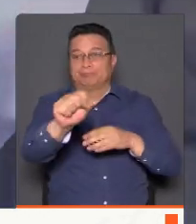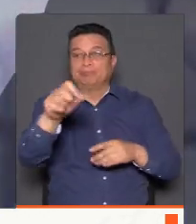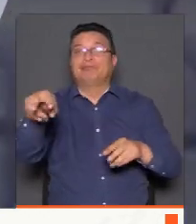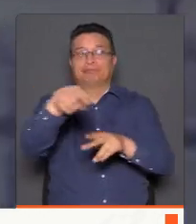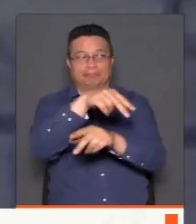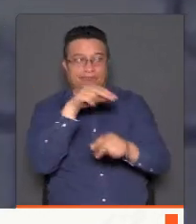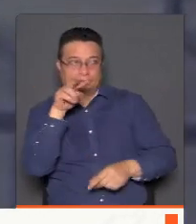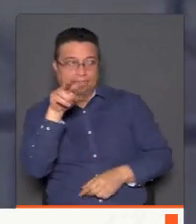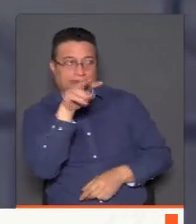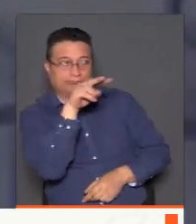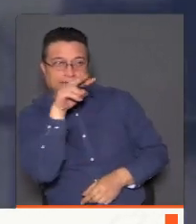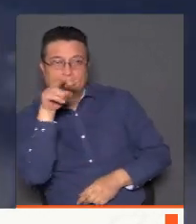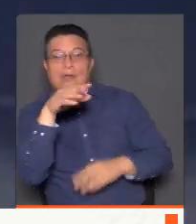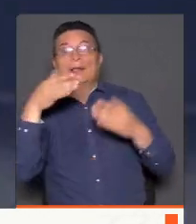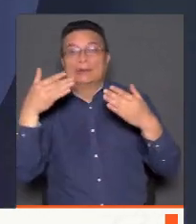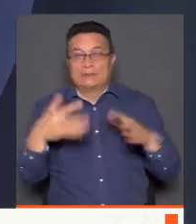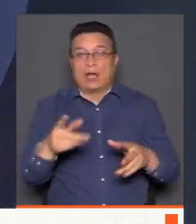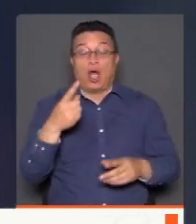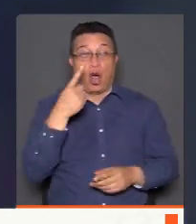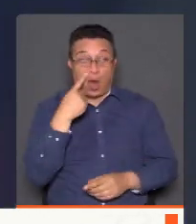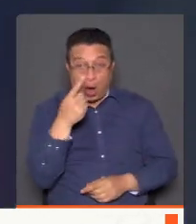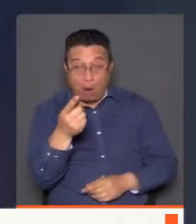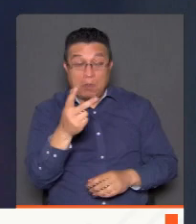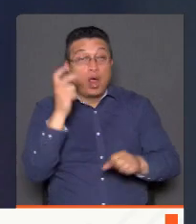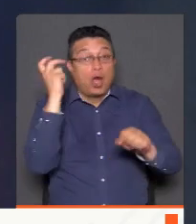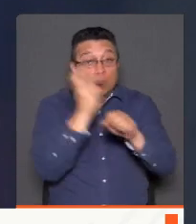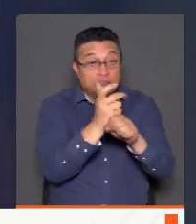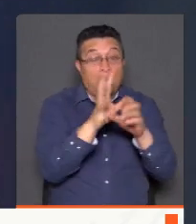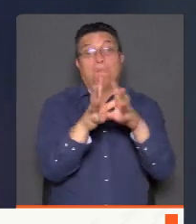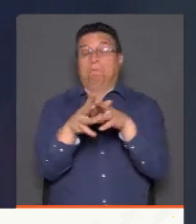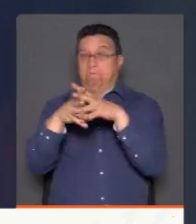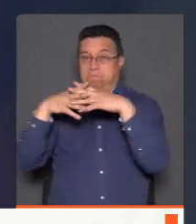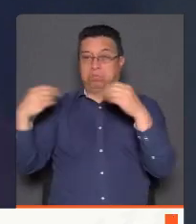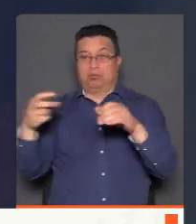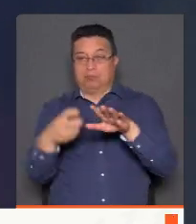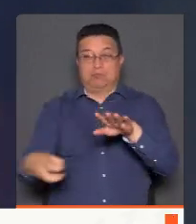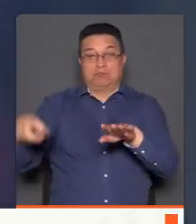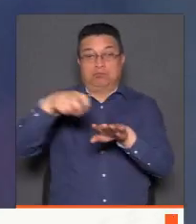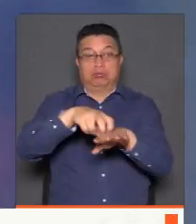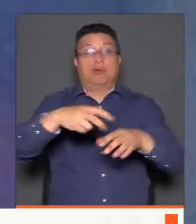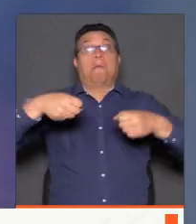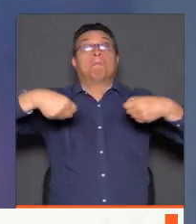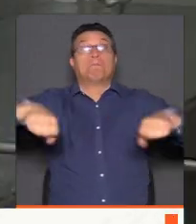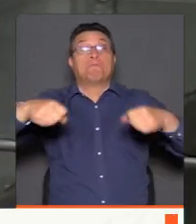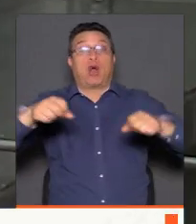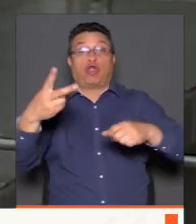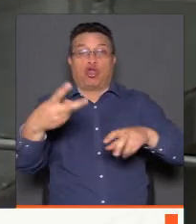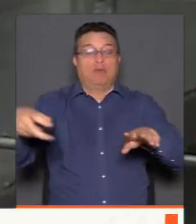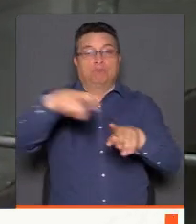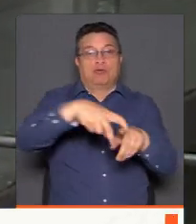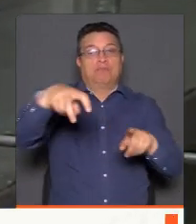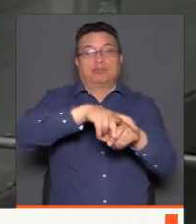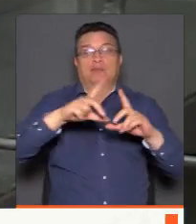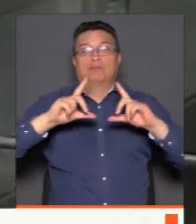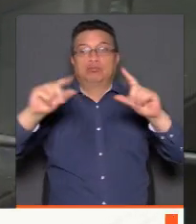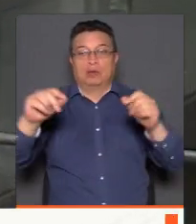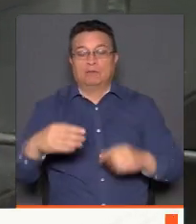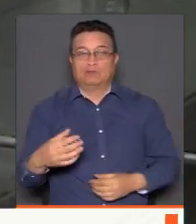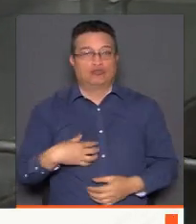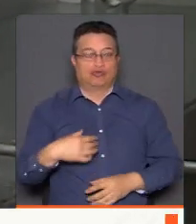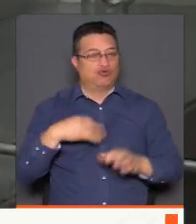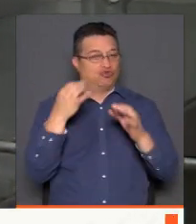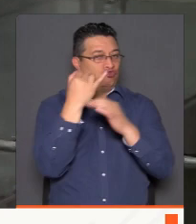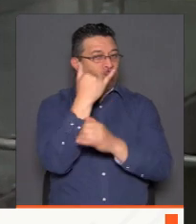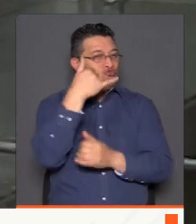cámaras. Los hombres, tras el atraco, huyeron con el botín a bordo de dos motos que los recogieron. Yo nunca ando con